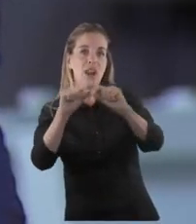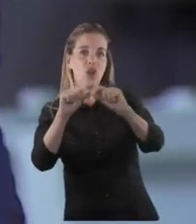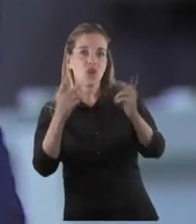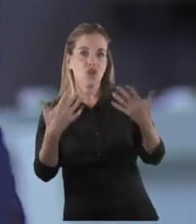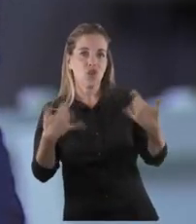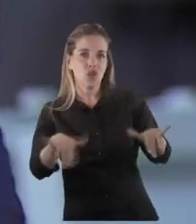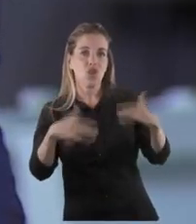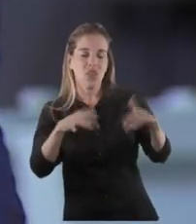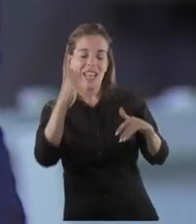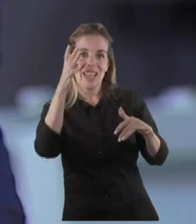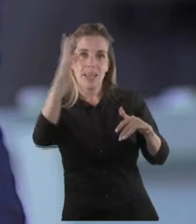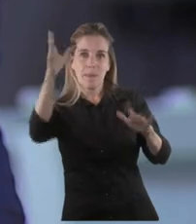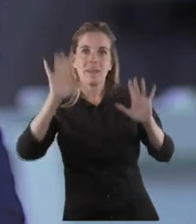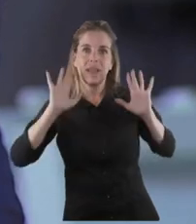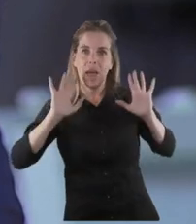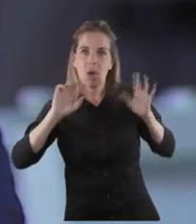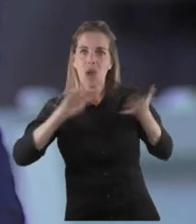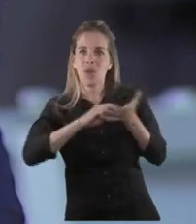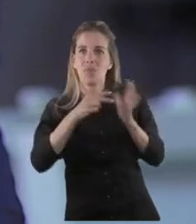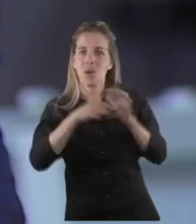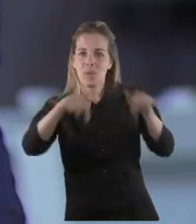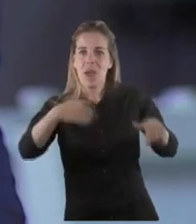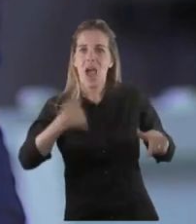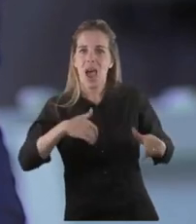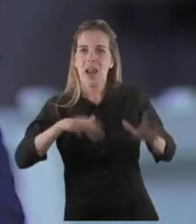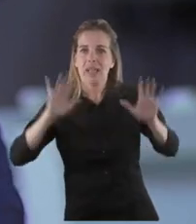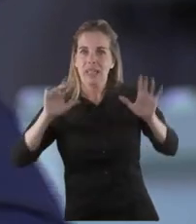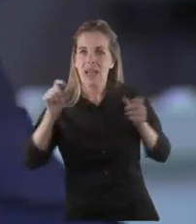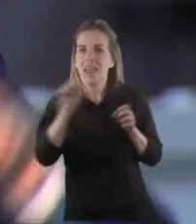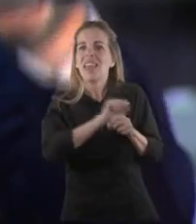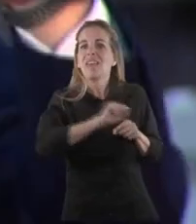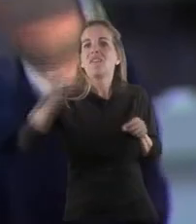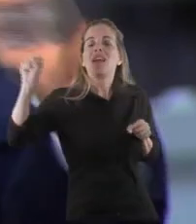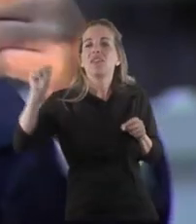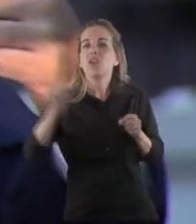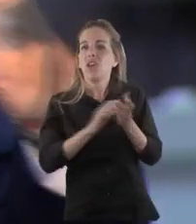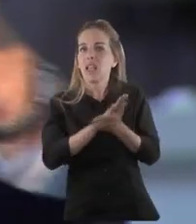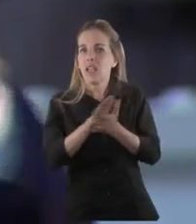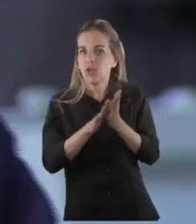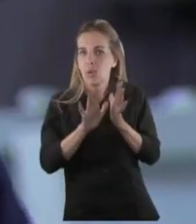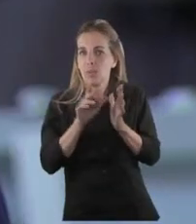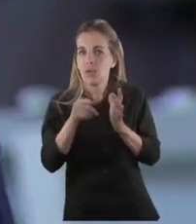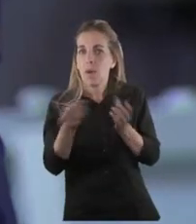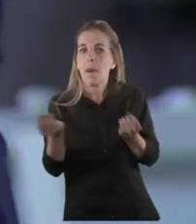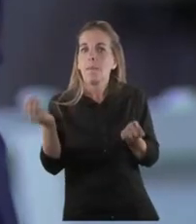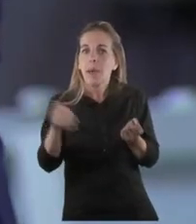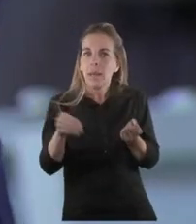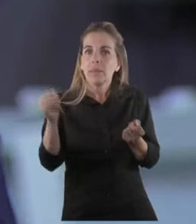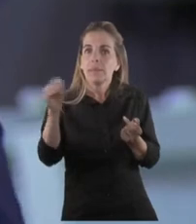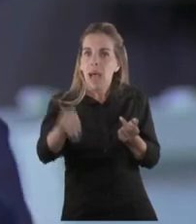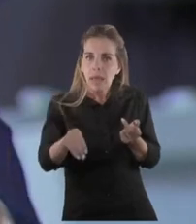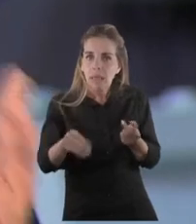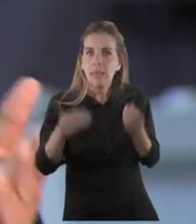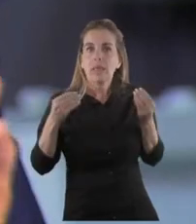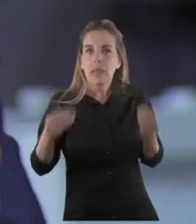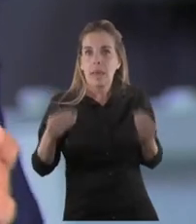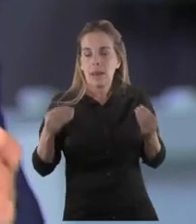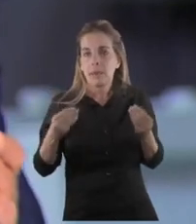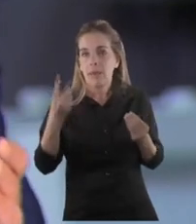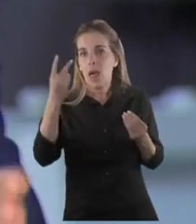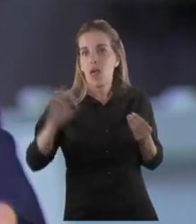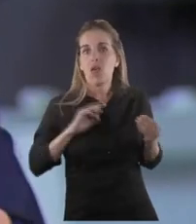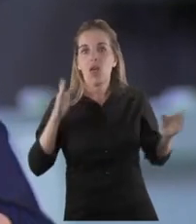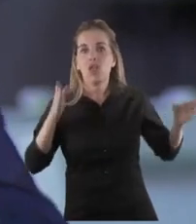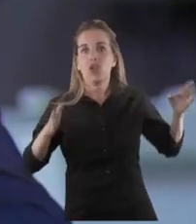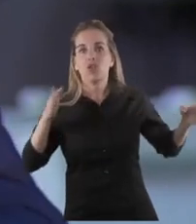Y ahí hay un problema estructural de la Argentina que hay que resolver. Pero si a eso se le suma que después de una pandemia lo